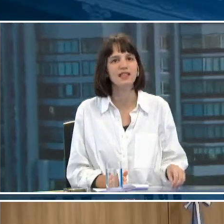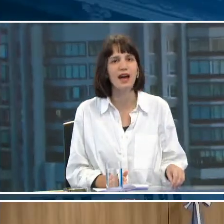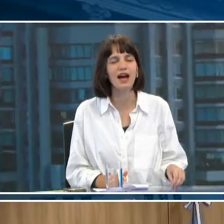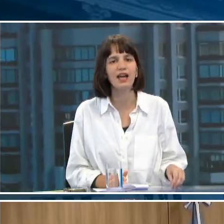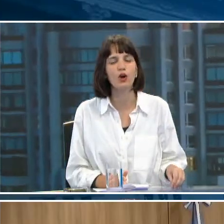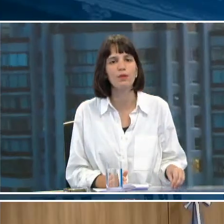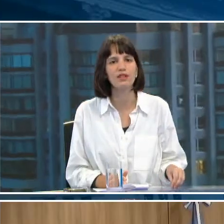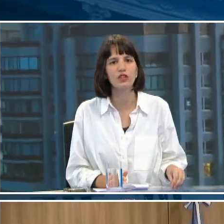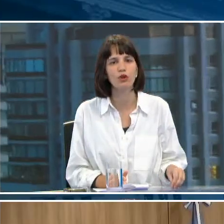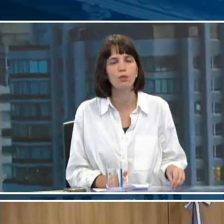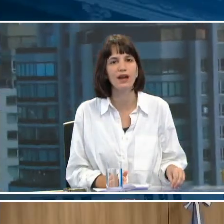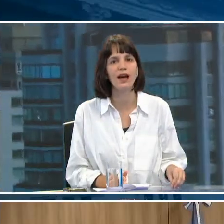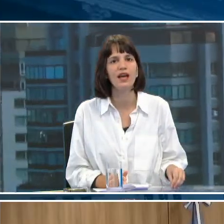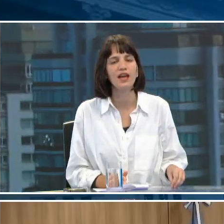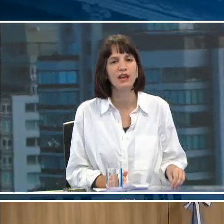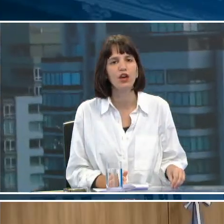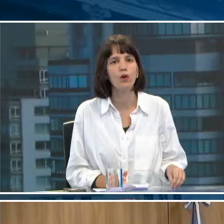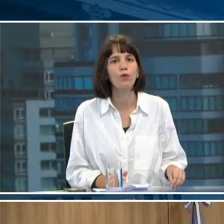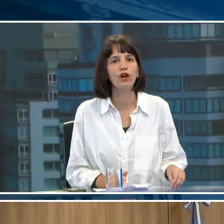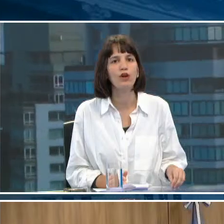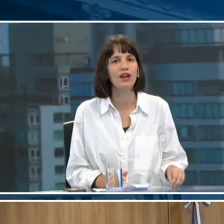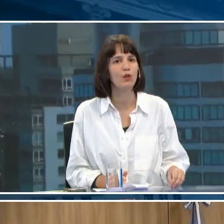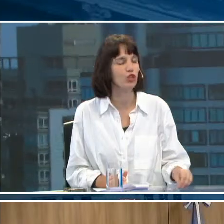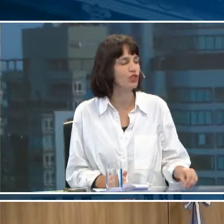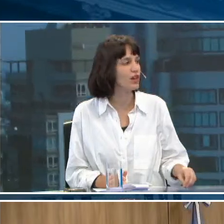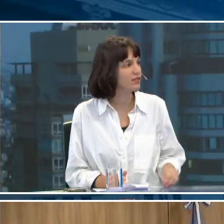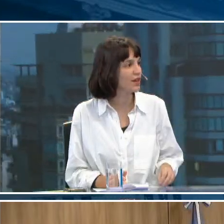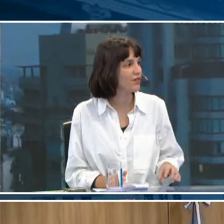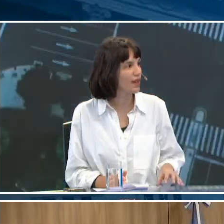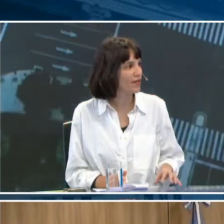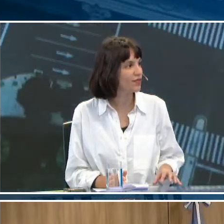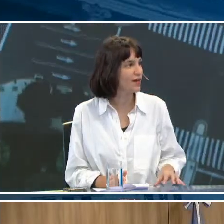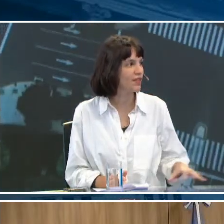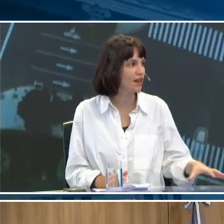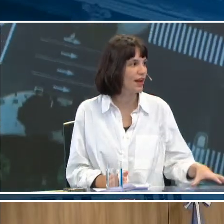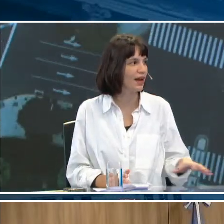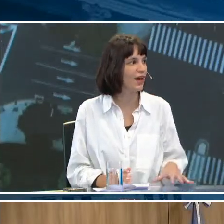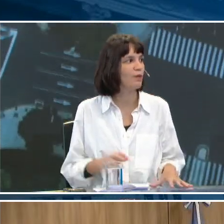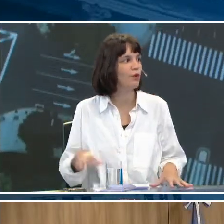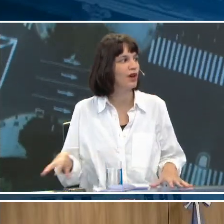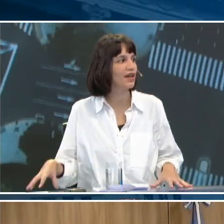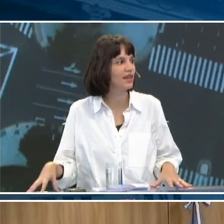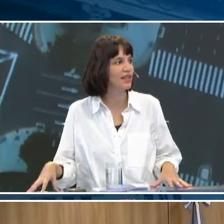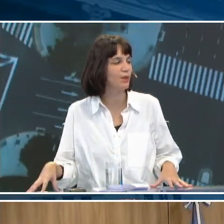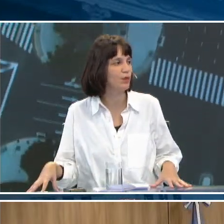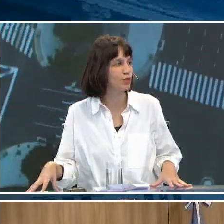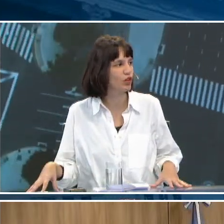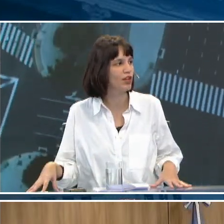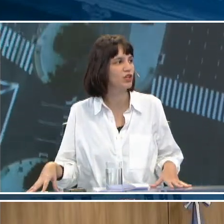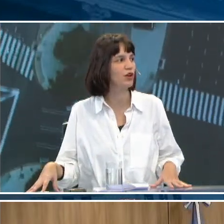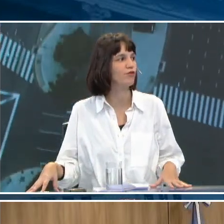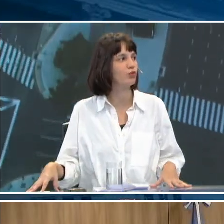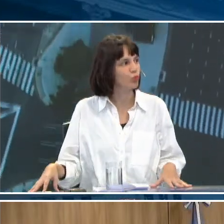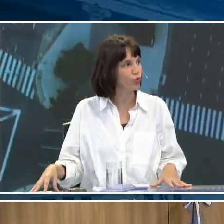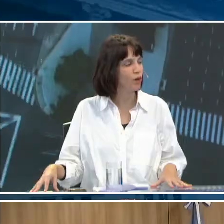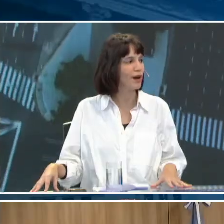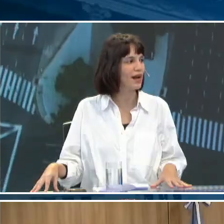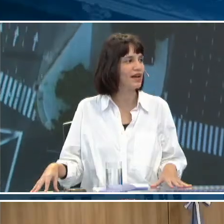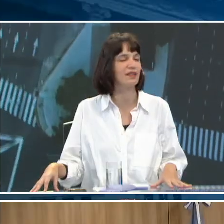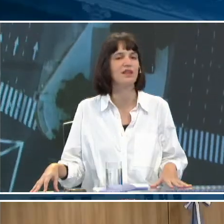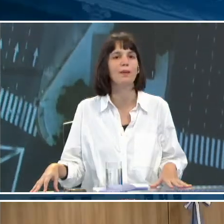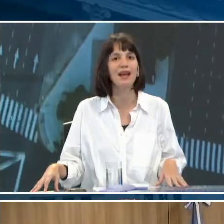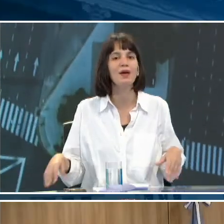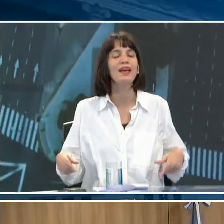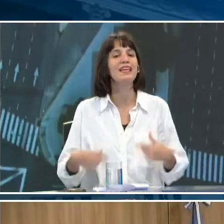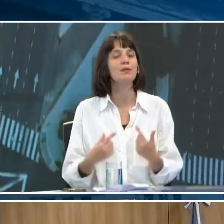Se está conversando para convocar una reunión de intendentes de la Cámpora y del Movimiento de Derecho al Futuro para